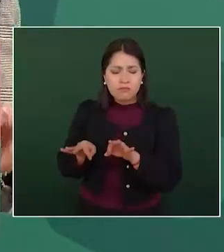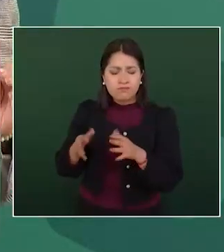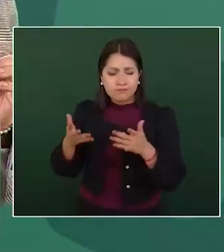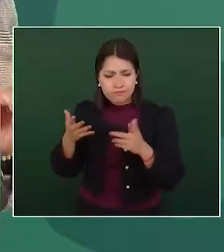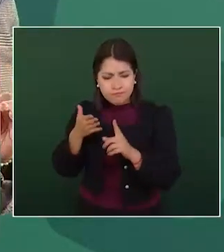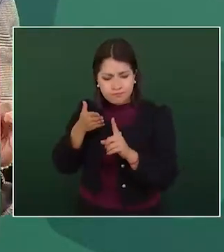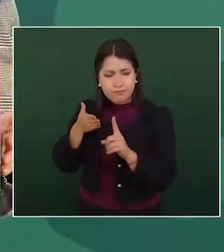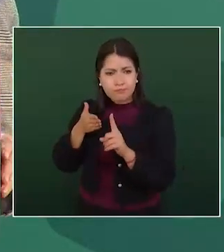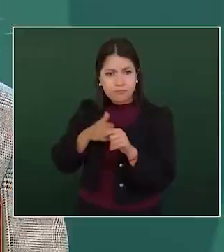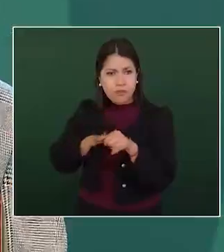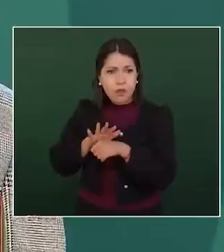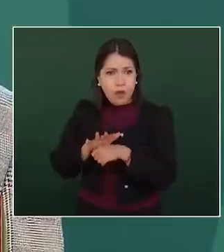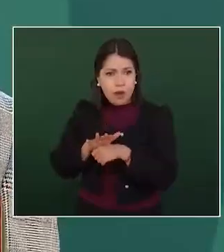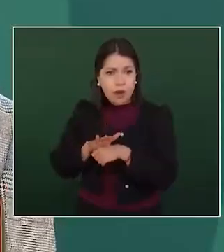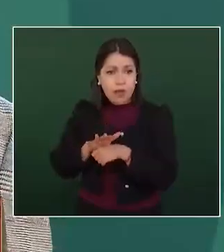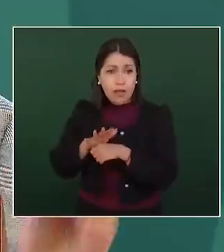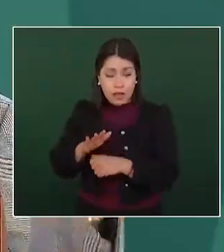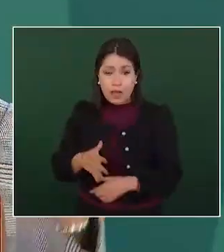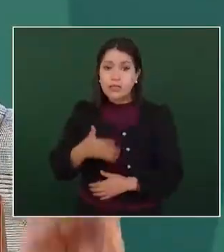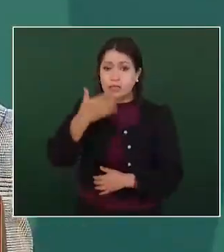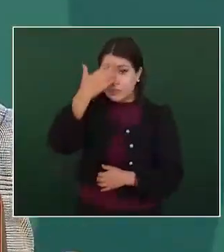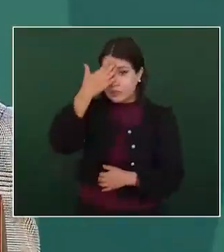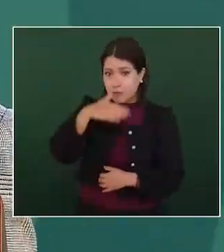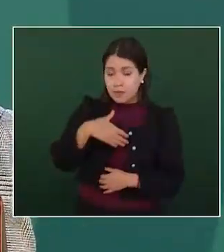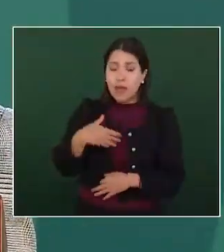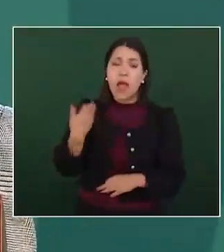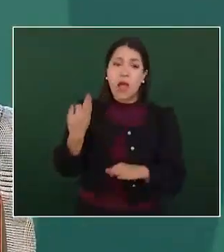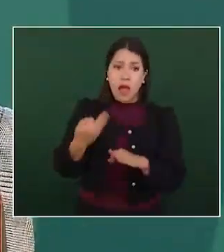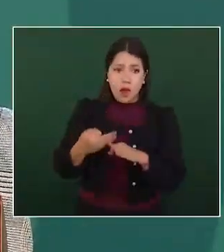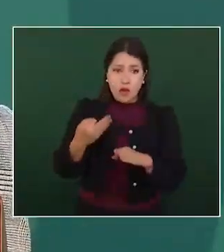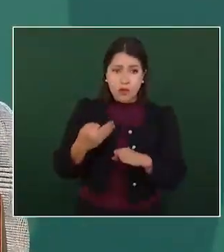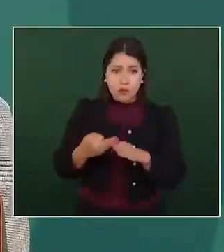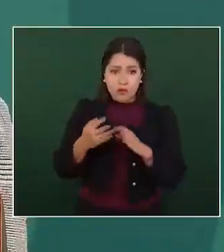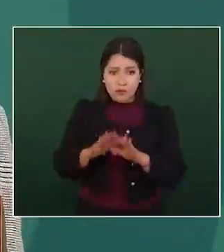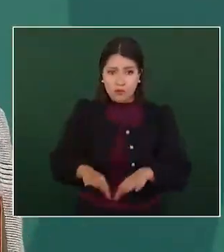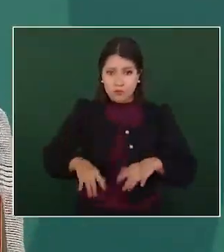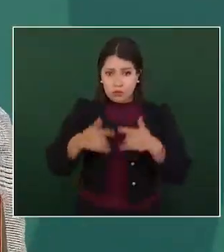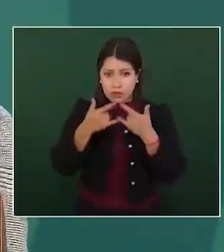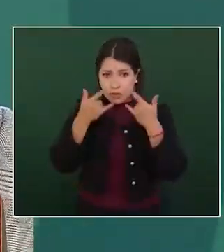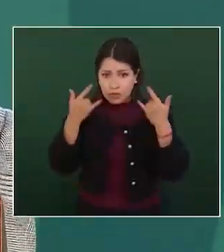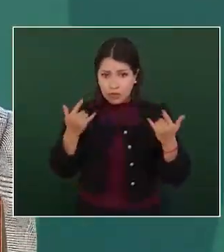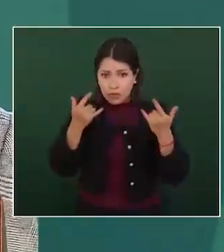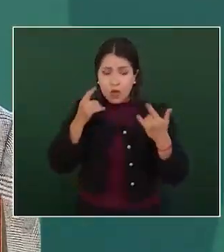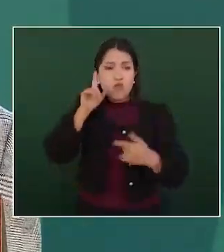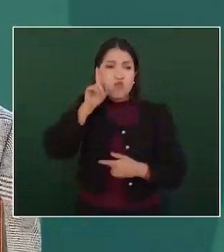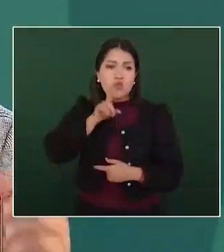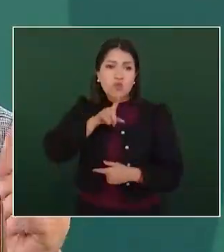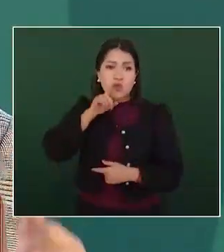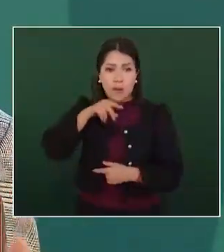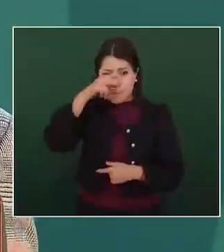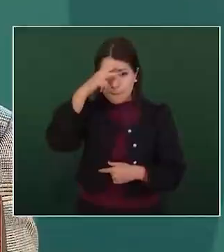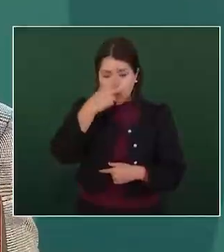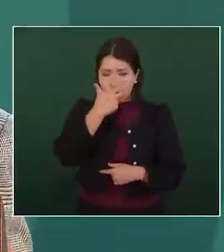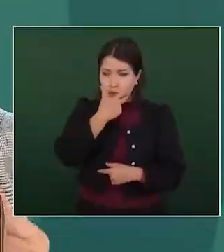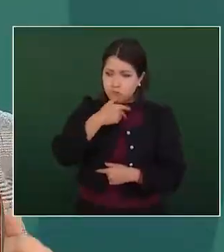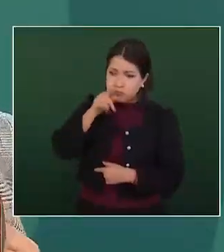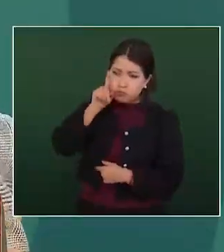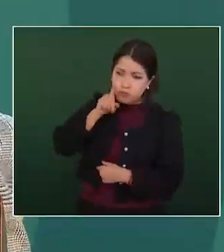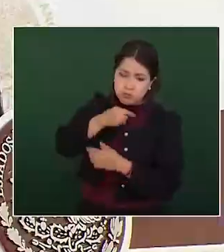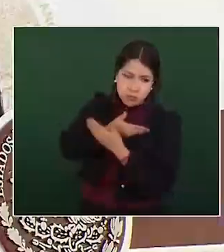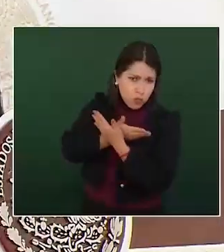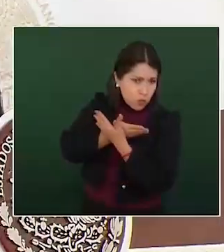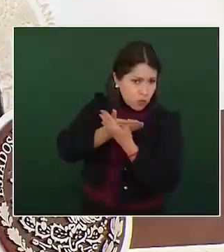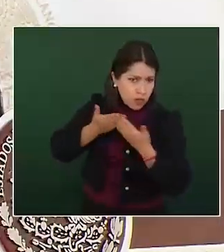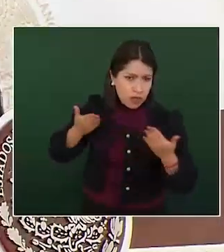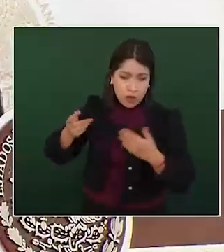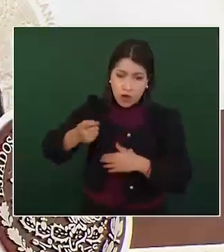la convicción de que hoy, en este momento histórico, los mexicanos y mexicanas hemos recuperado la